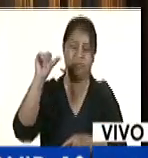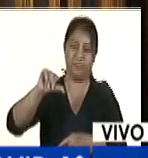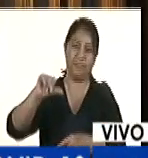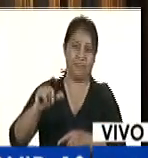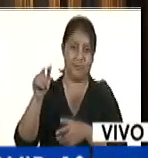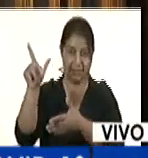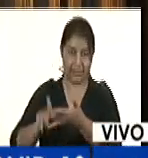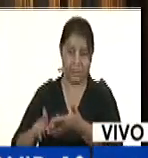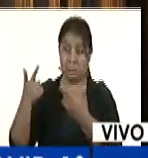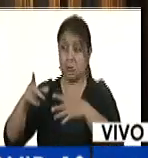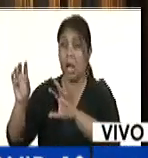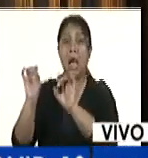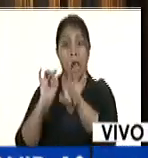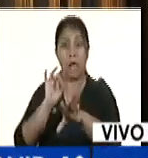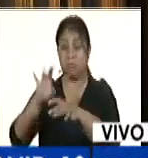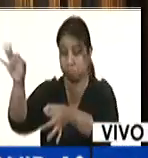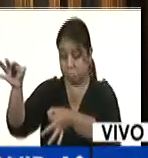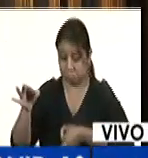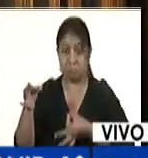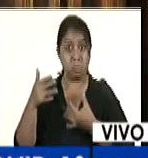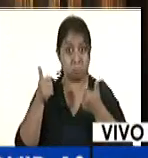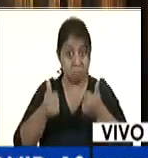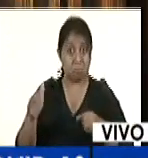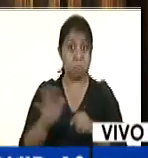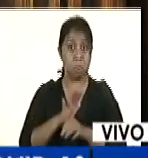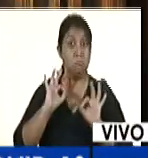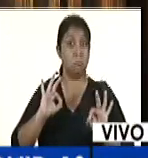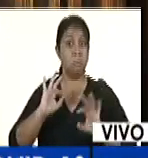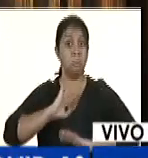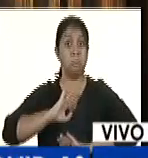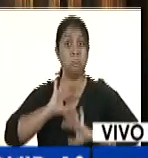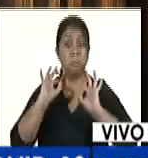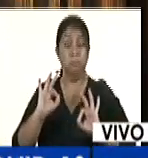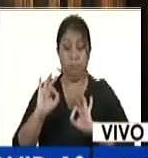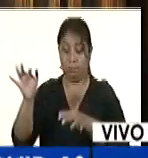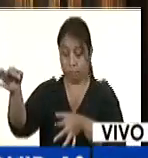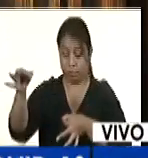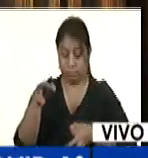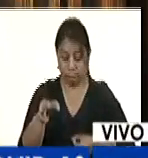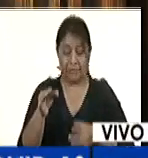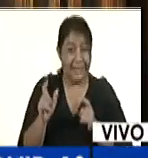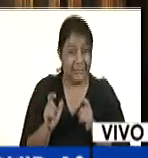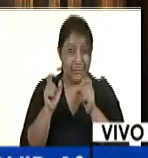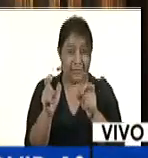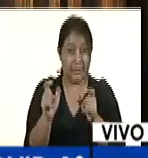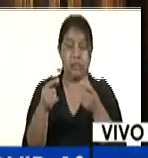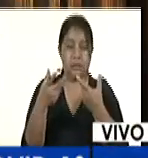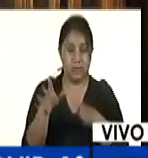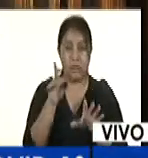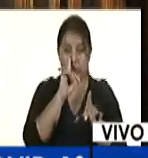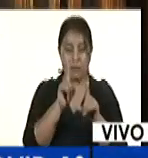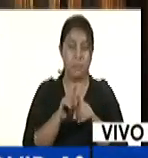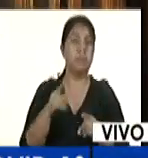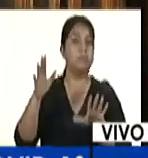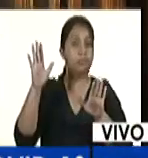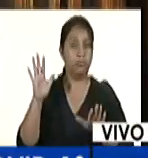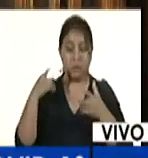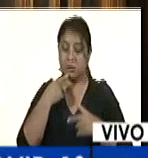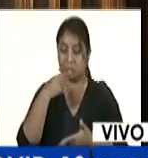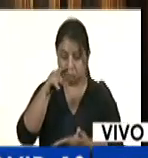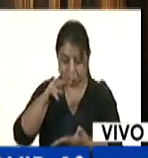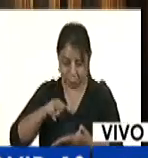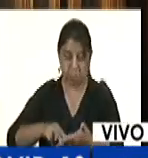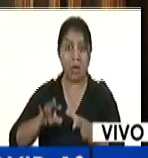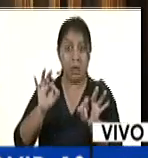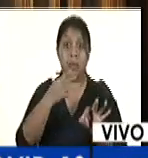forma completa y con su... con esa declaración jurada que nos aseguran que nos están diciendo la